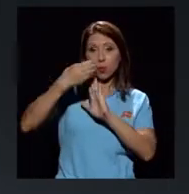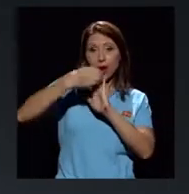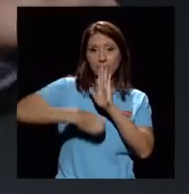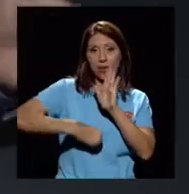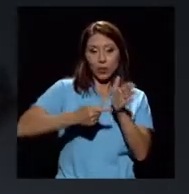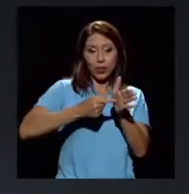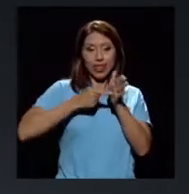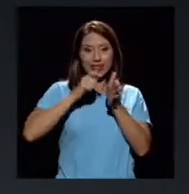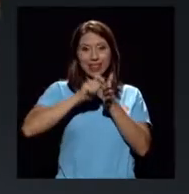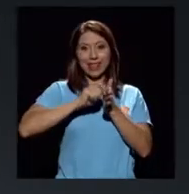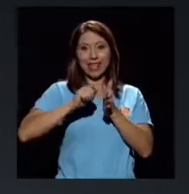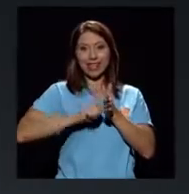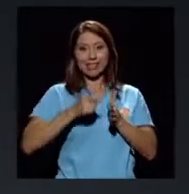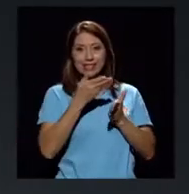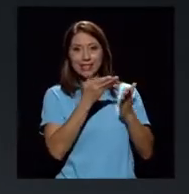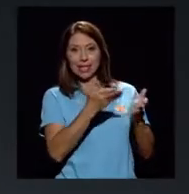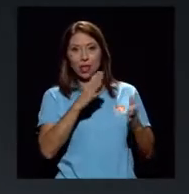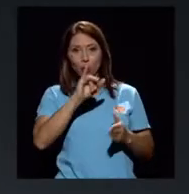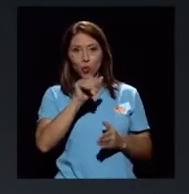Juan, porque